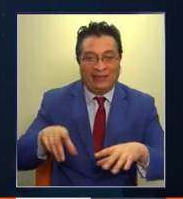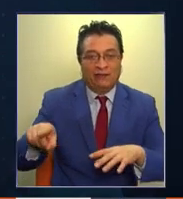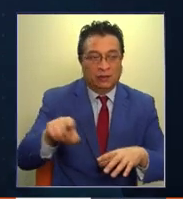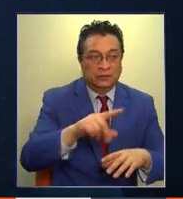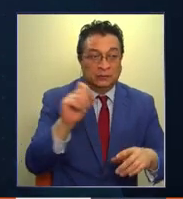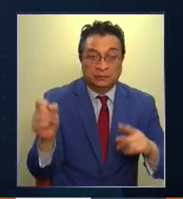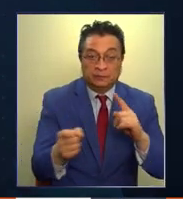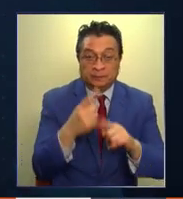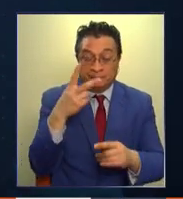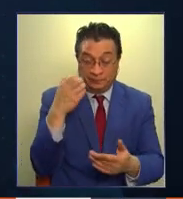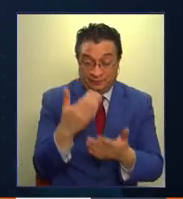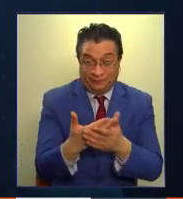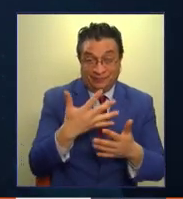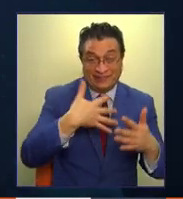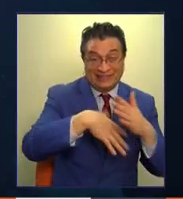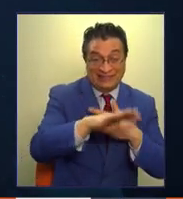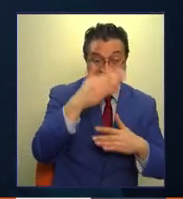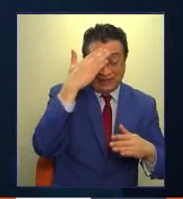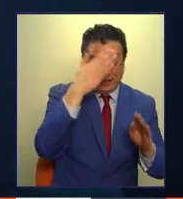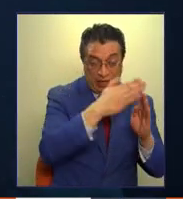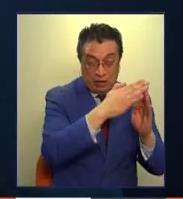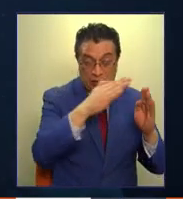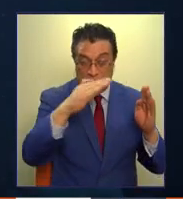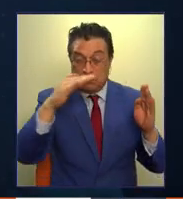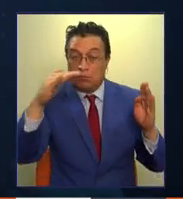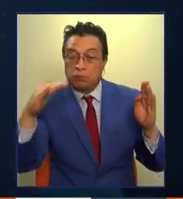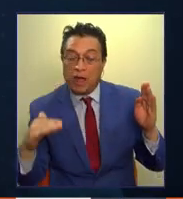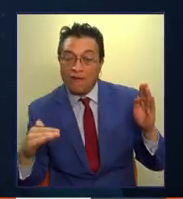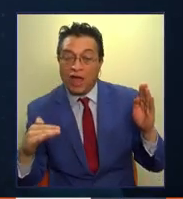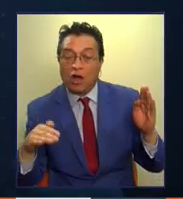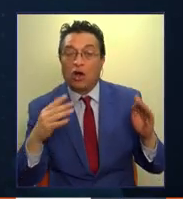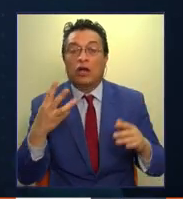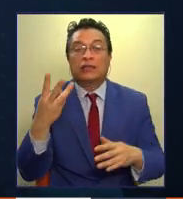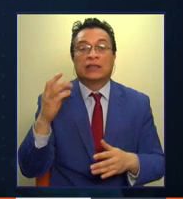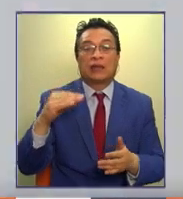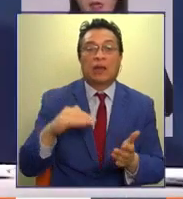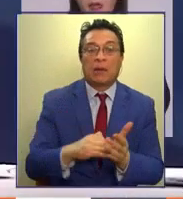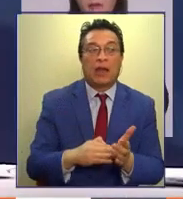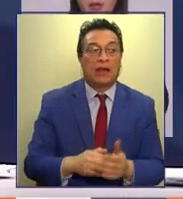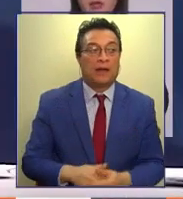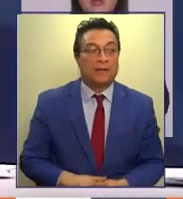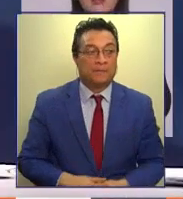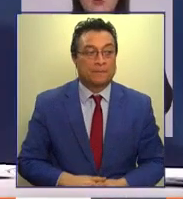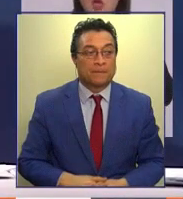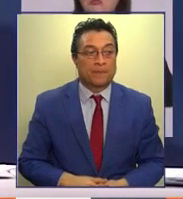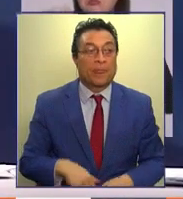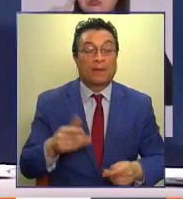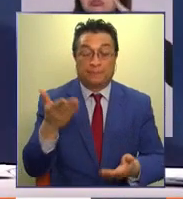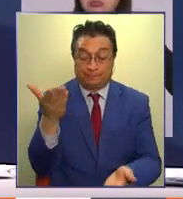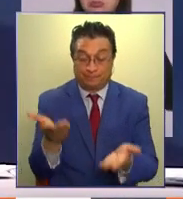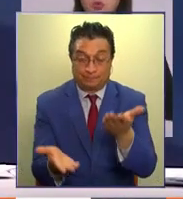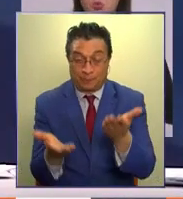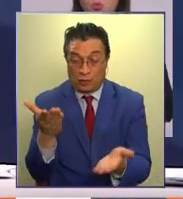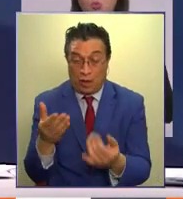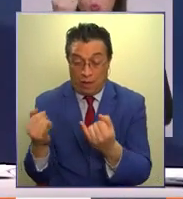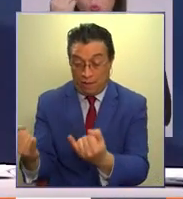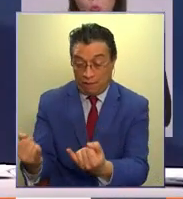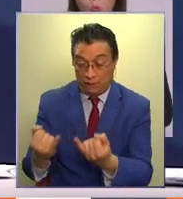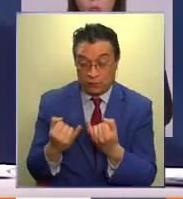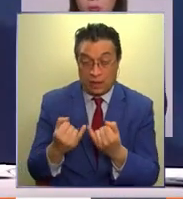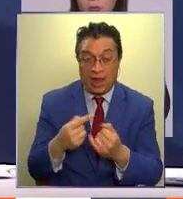primera vez en 15 días se sitúan por debajo de los 30 mil en la variación de los datos a nivel